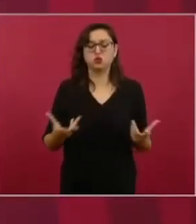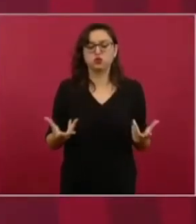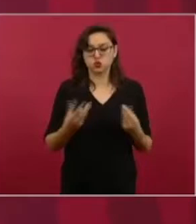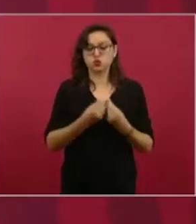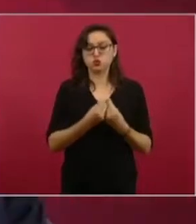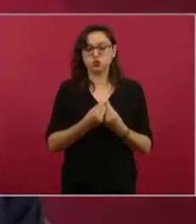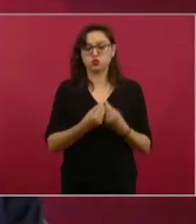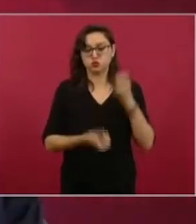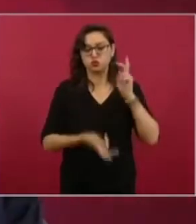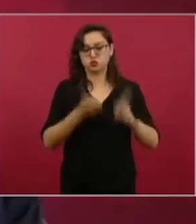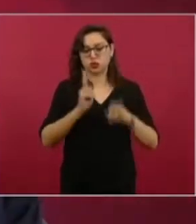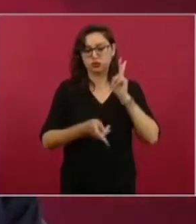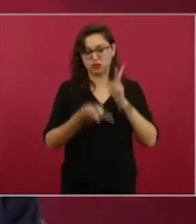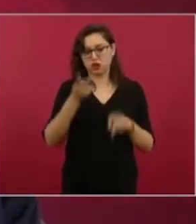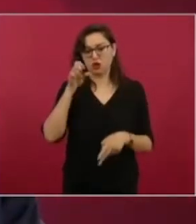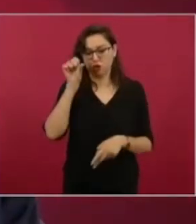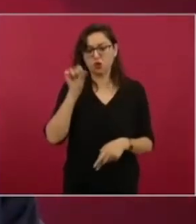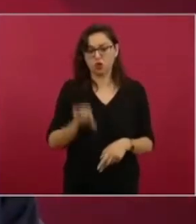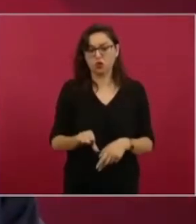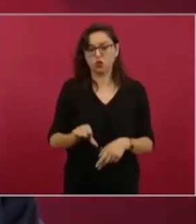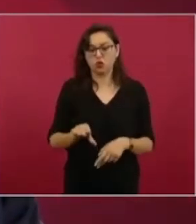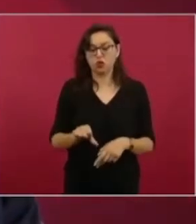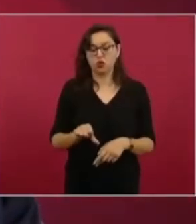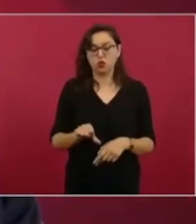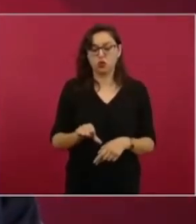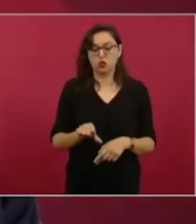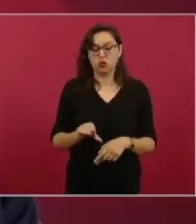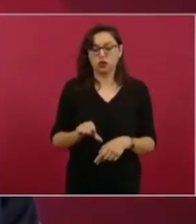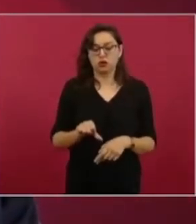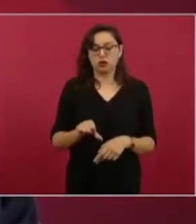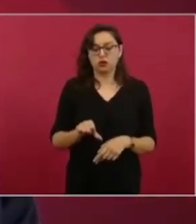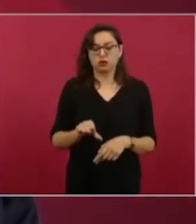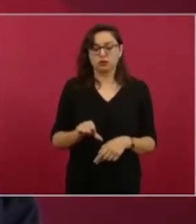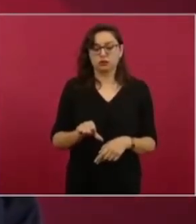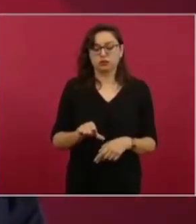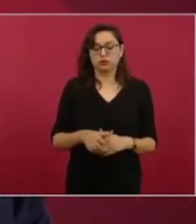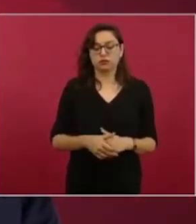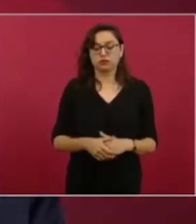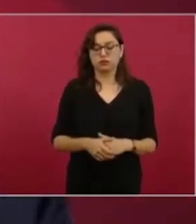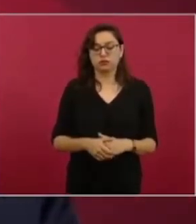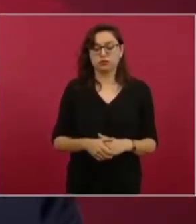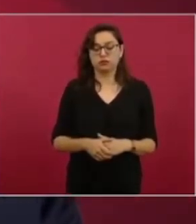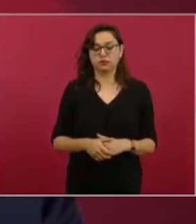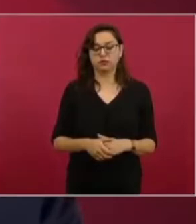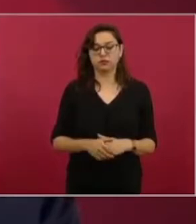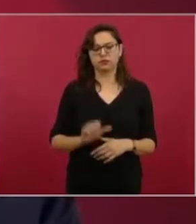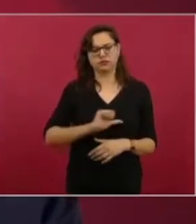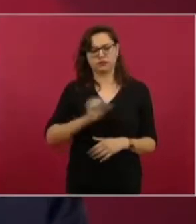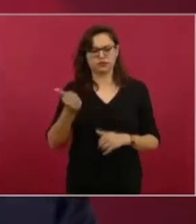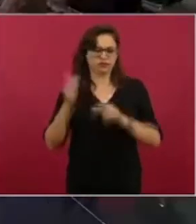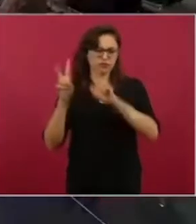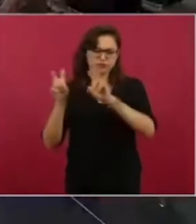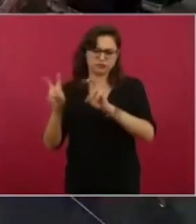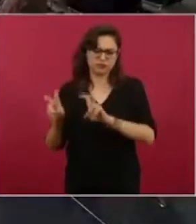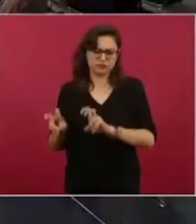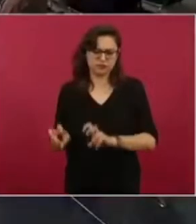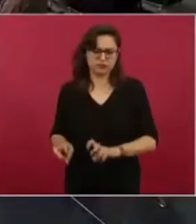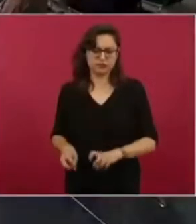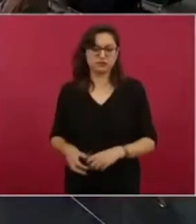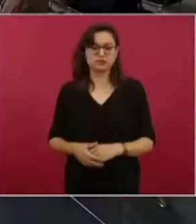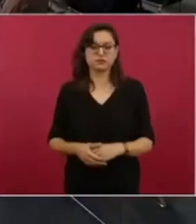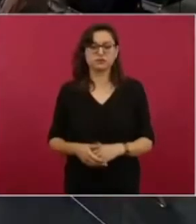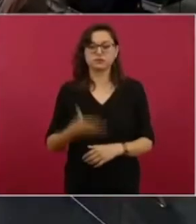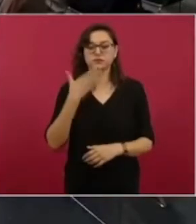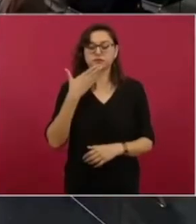nosotros. Esa es la agenda para el día de hoy en general y otras cosas. Muy